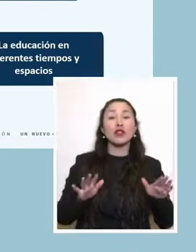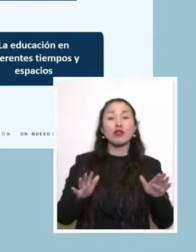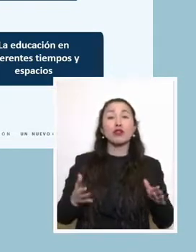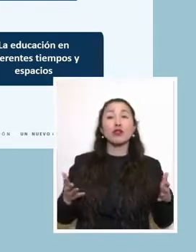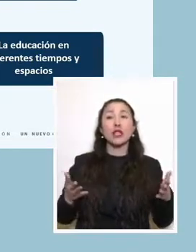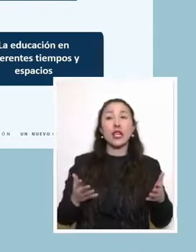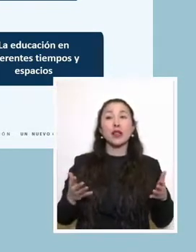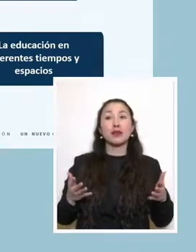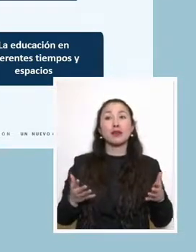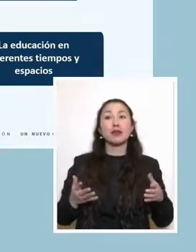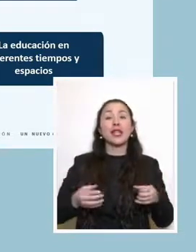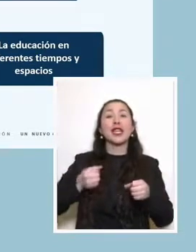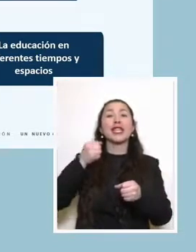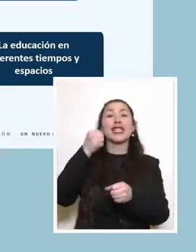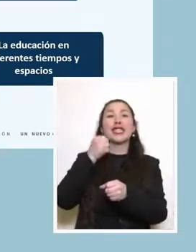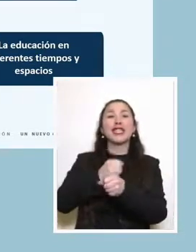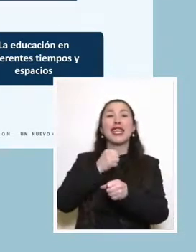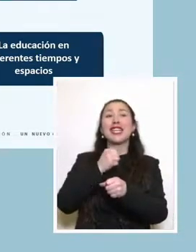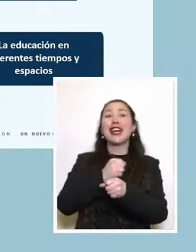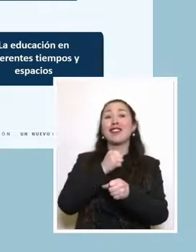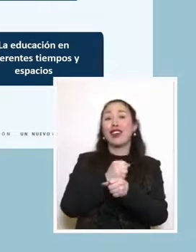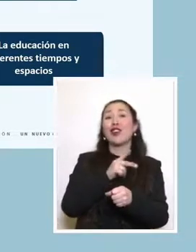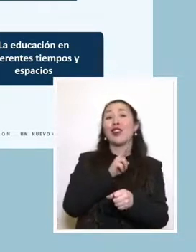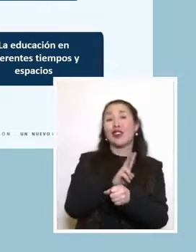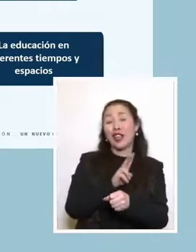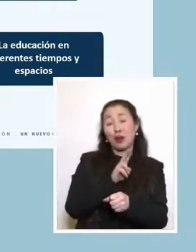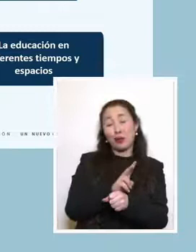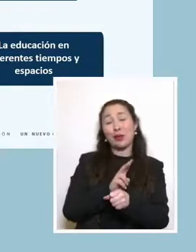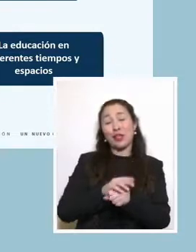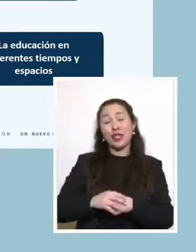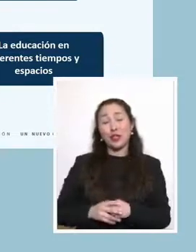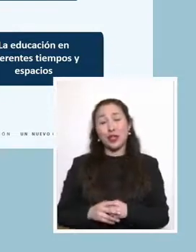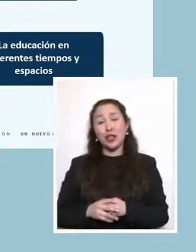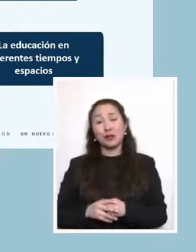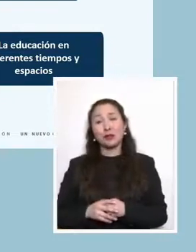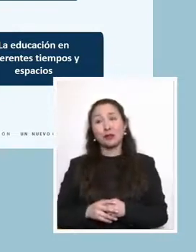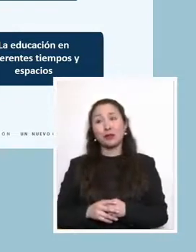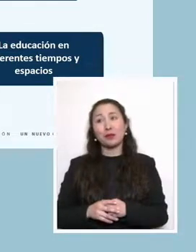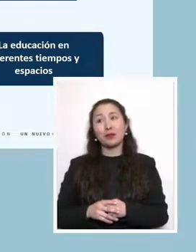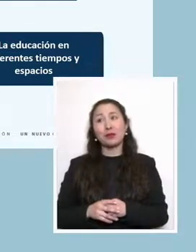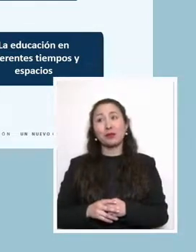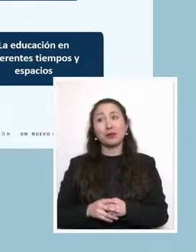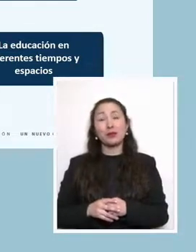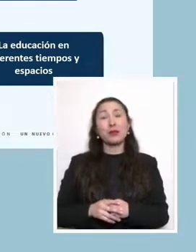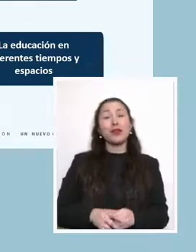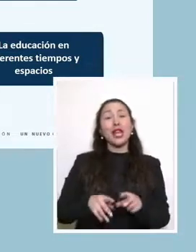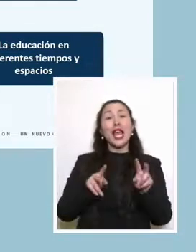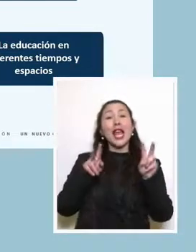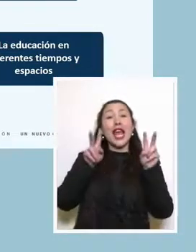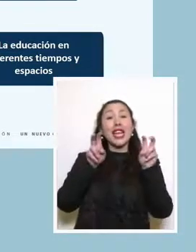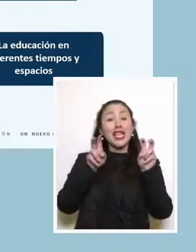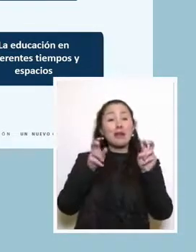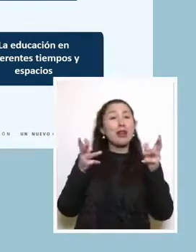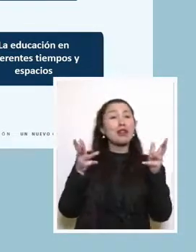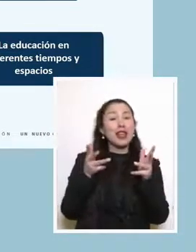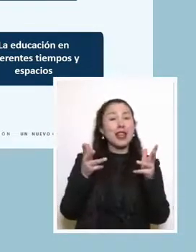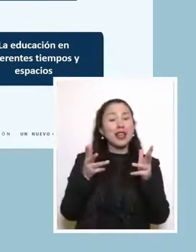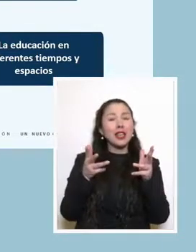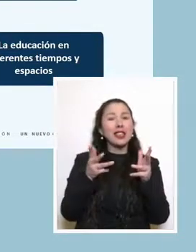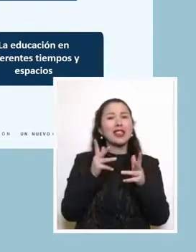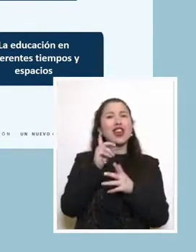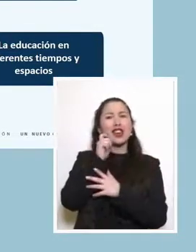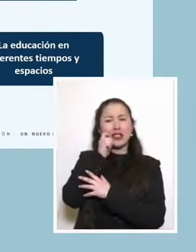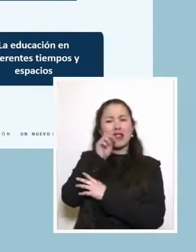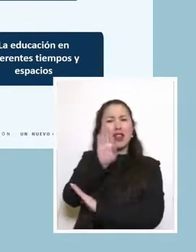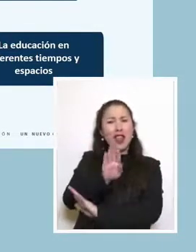transformador del trabajo de los y las docentes, el tema de la protección que hay